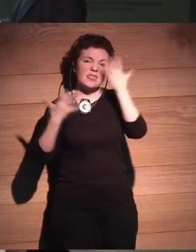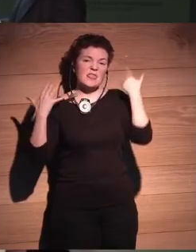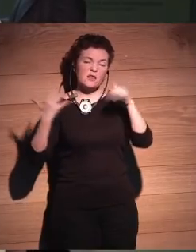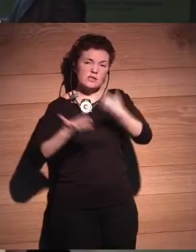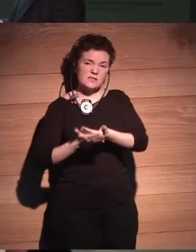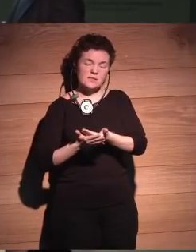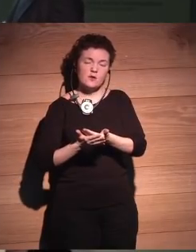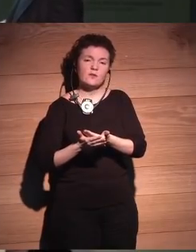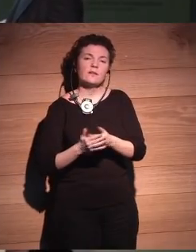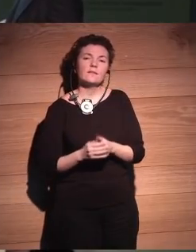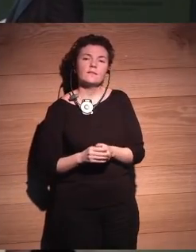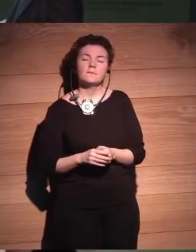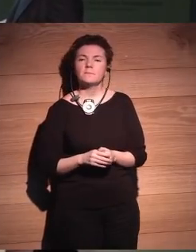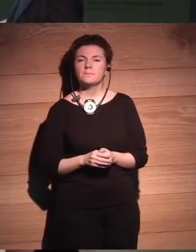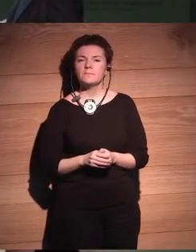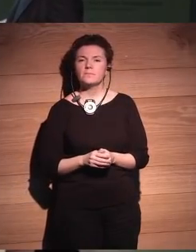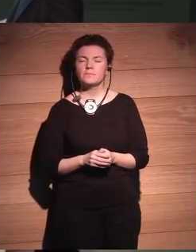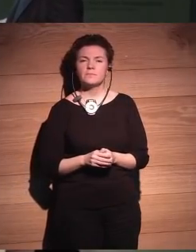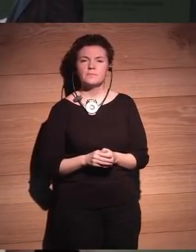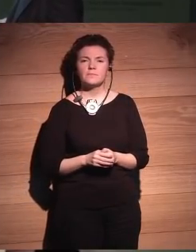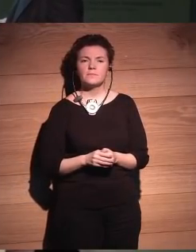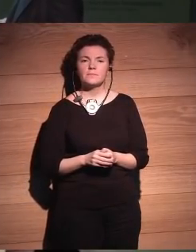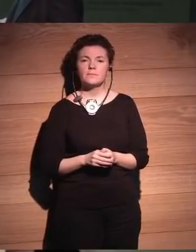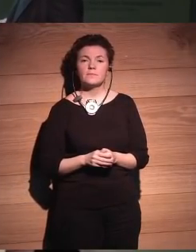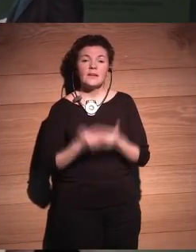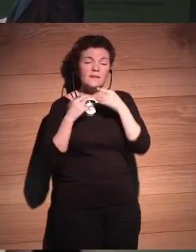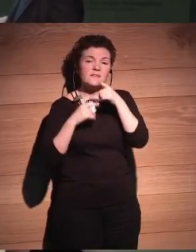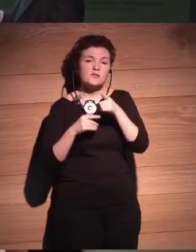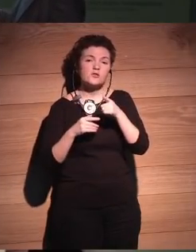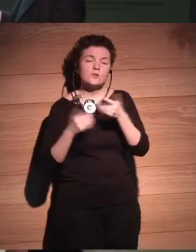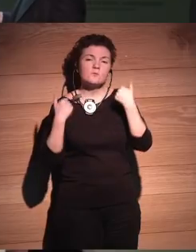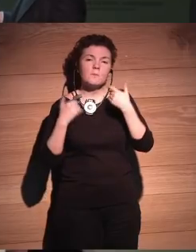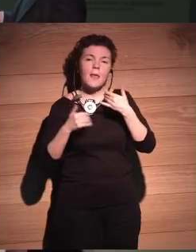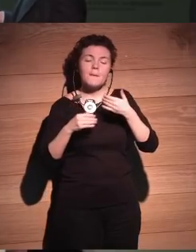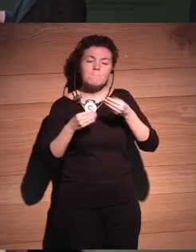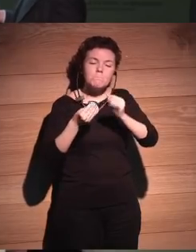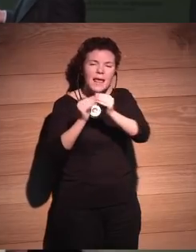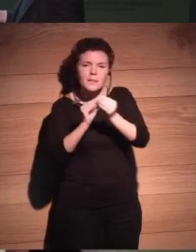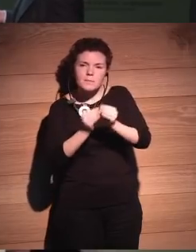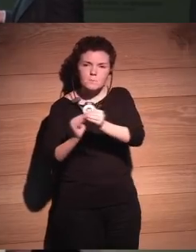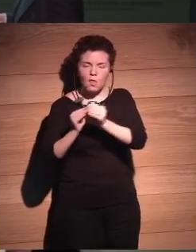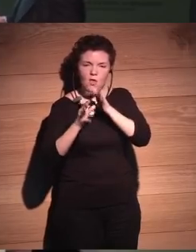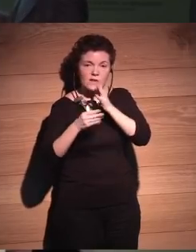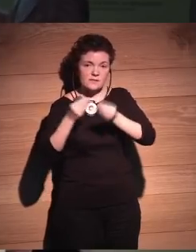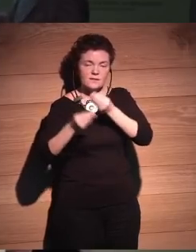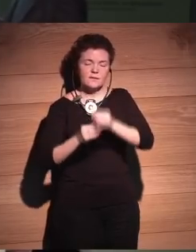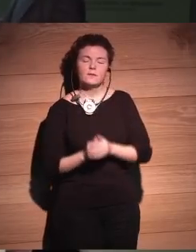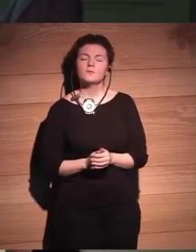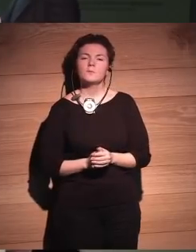que son predecesores de la manipulación de las manipulaciones que se están haciendo ahora.